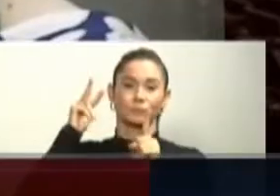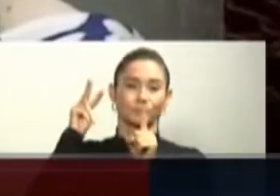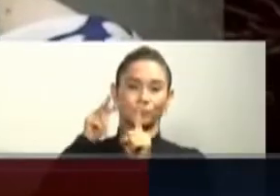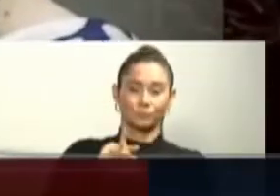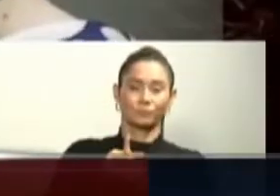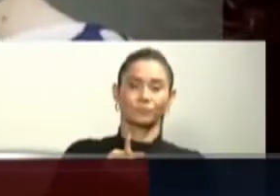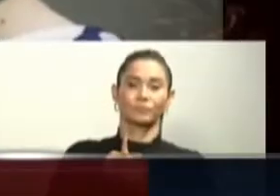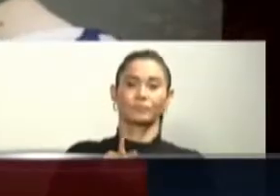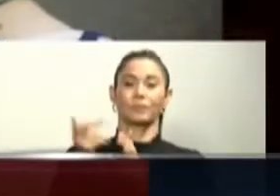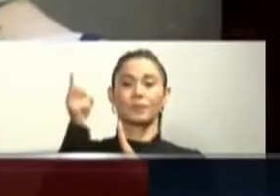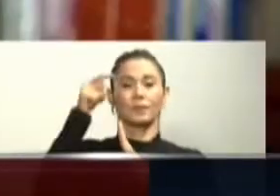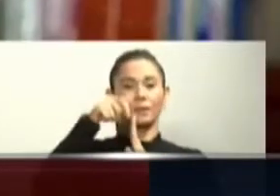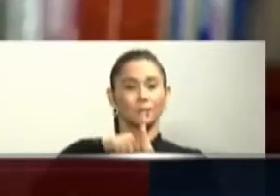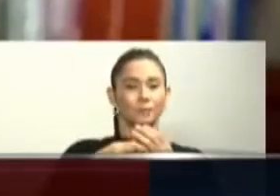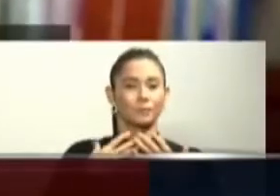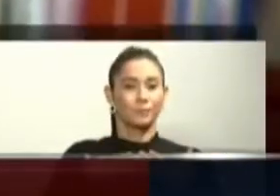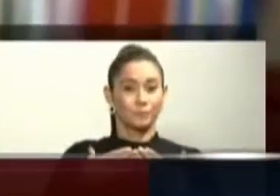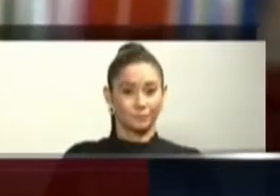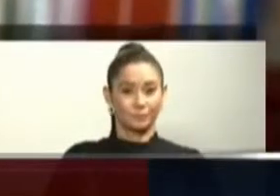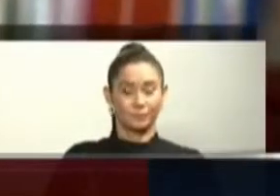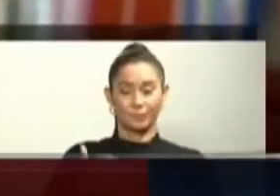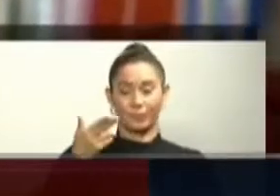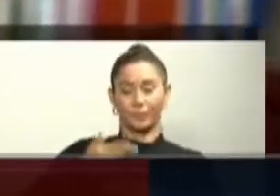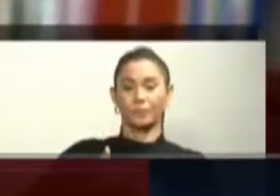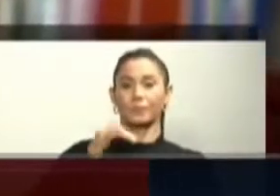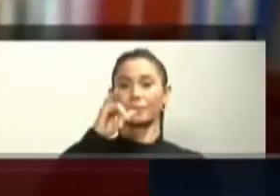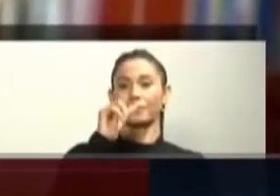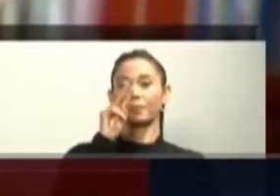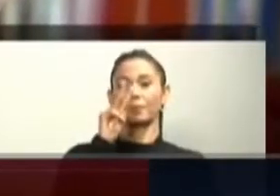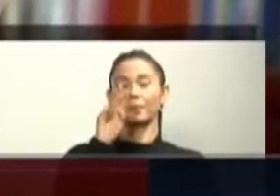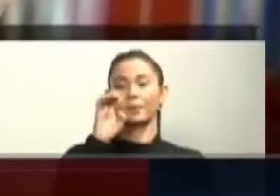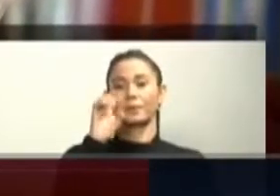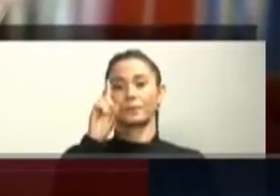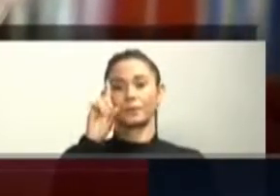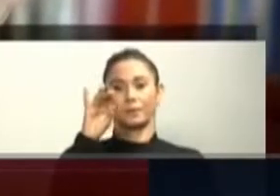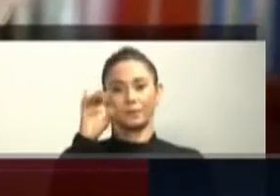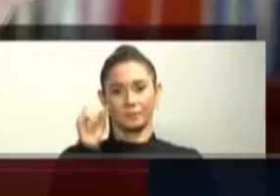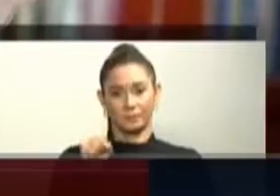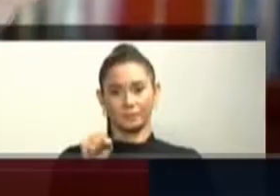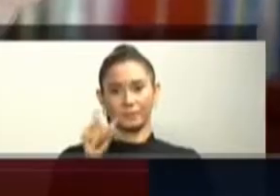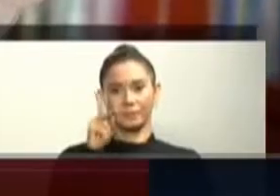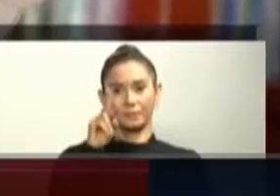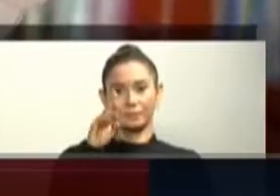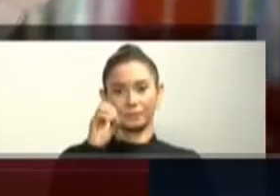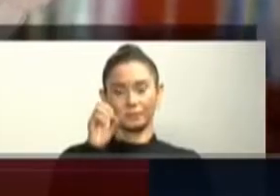y profundamente humana, doña Ibelice Prats Ramírez de Pérez.